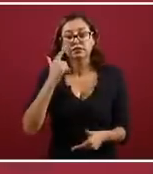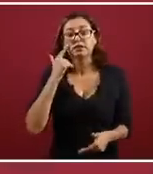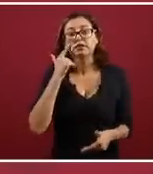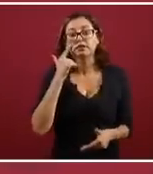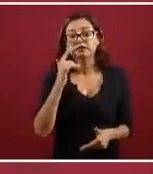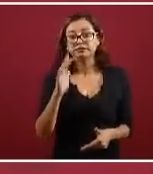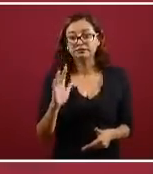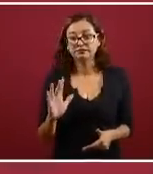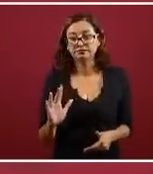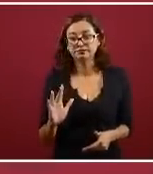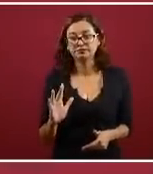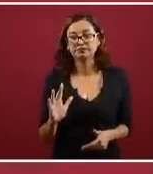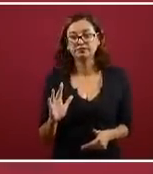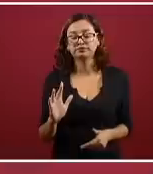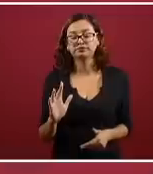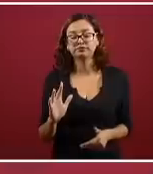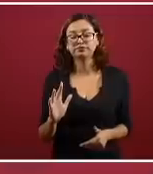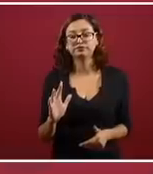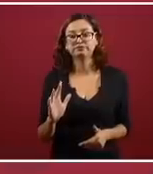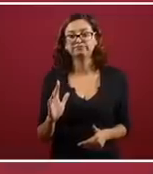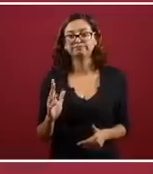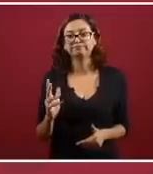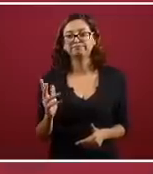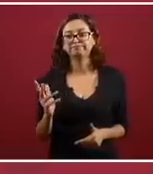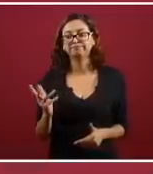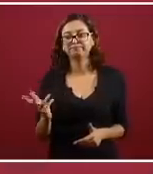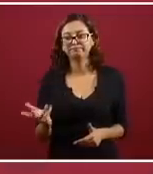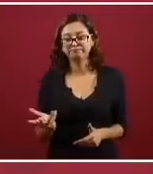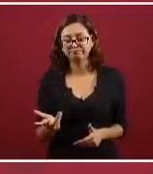tengamos que